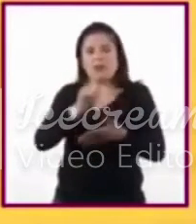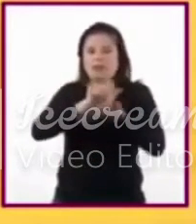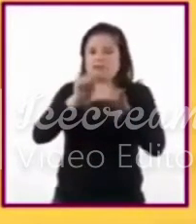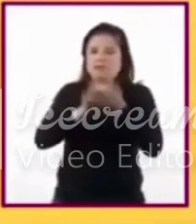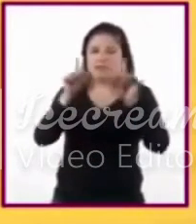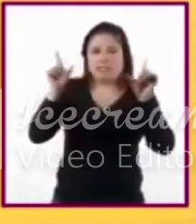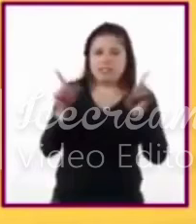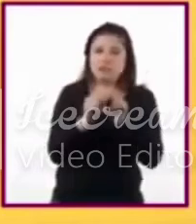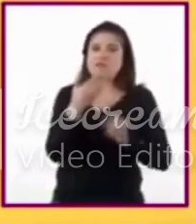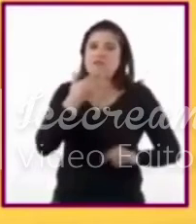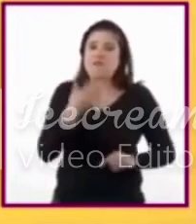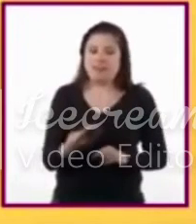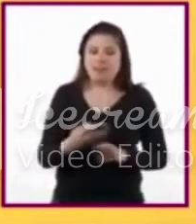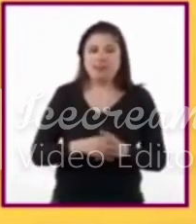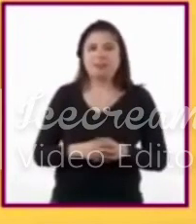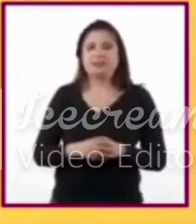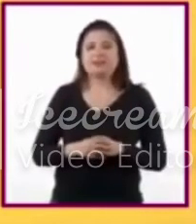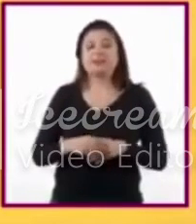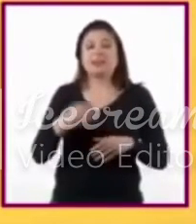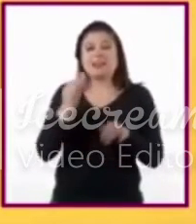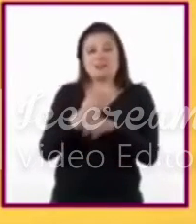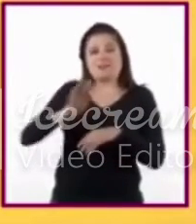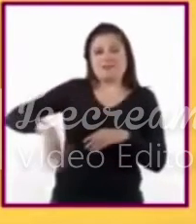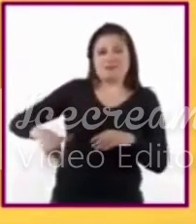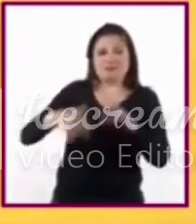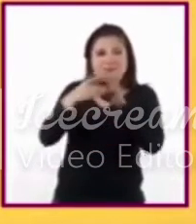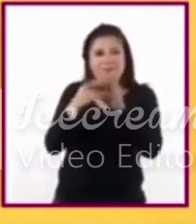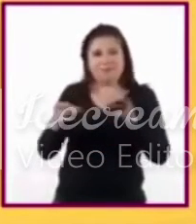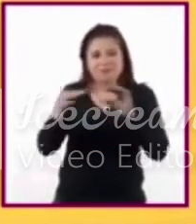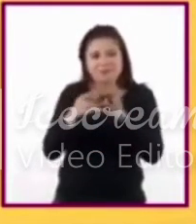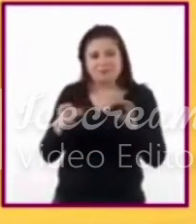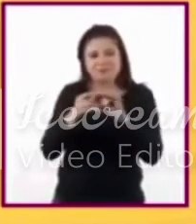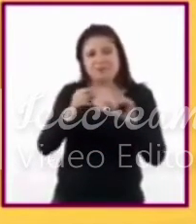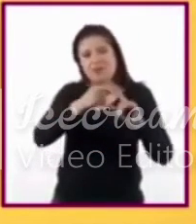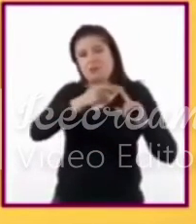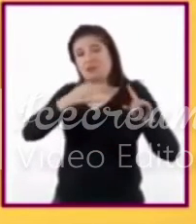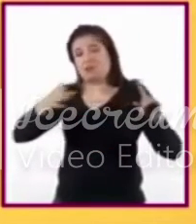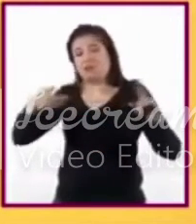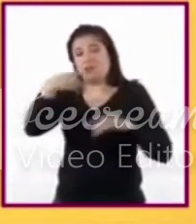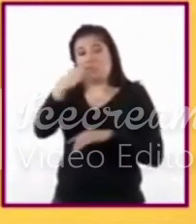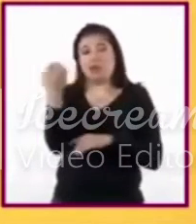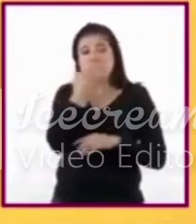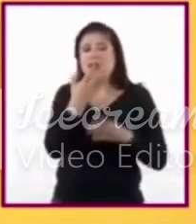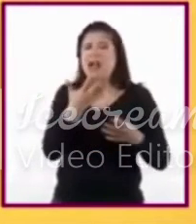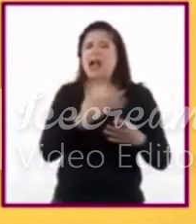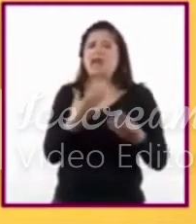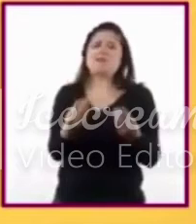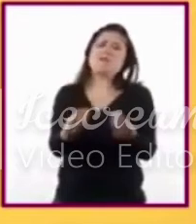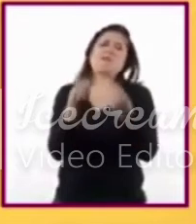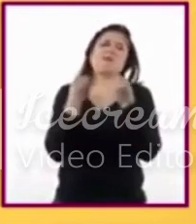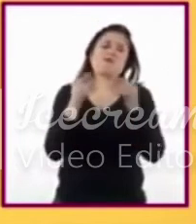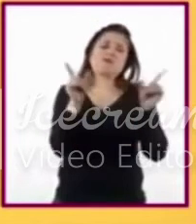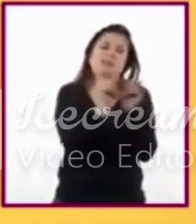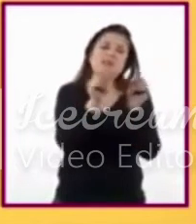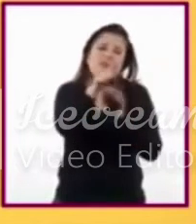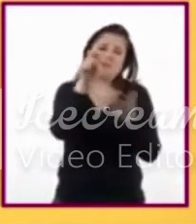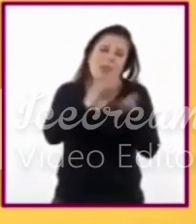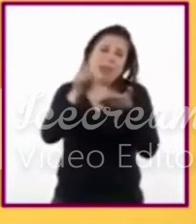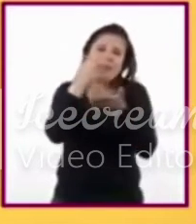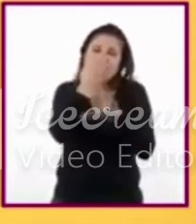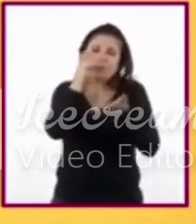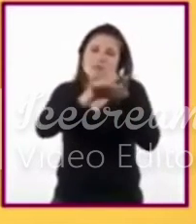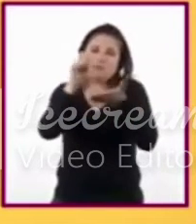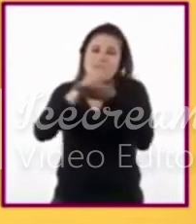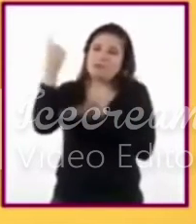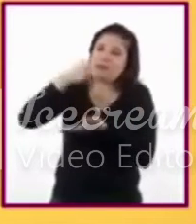resumen. Como mencionamos al inicio, a lo largo de su trayectoria escolar han hecho múltiples resúmenes. Algo